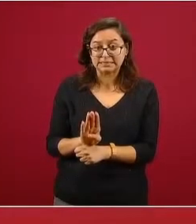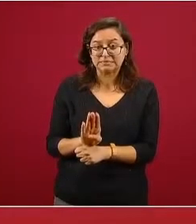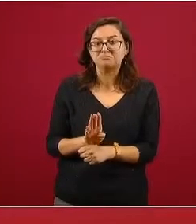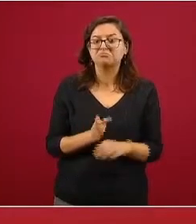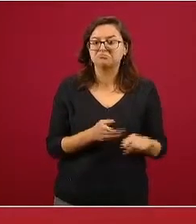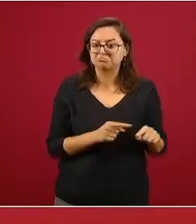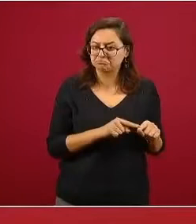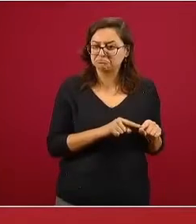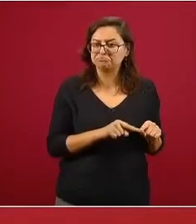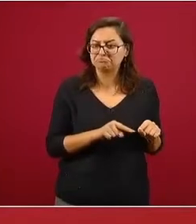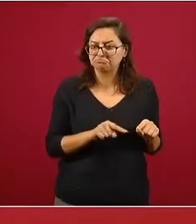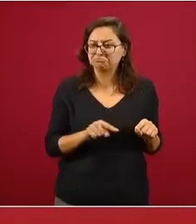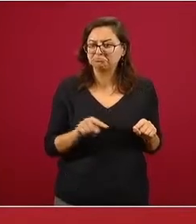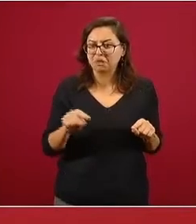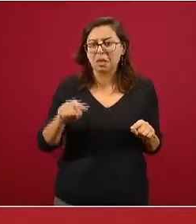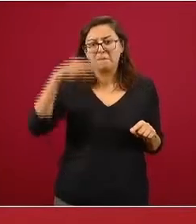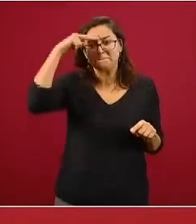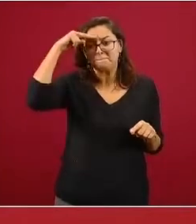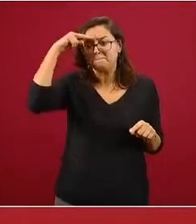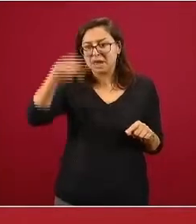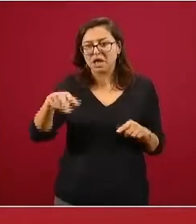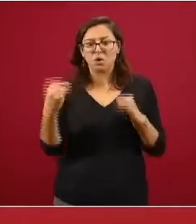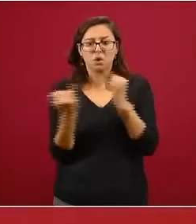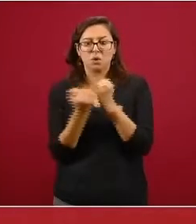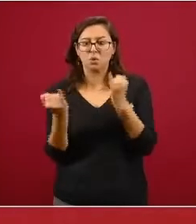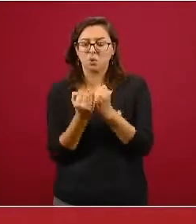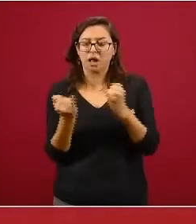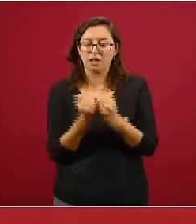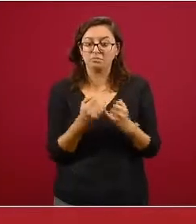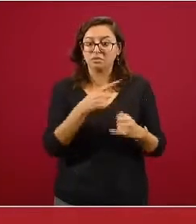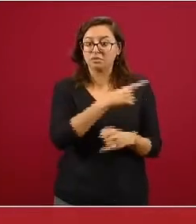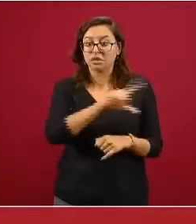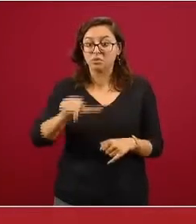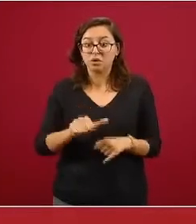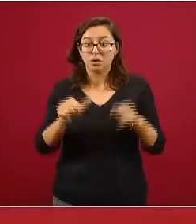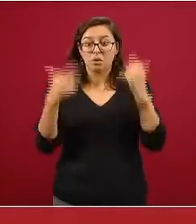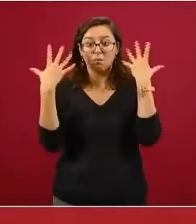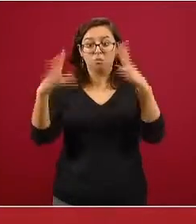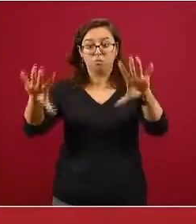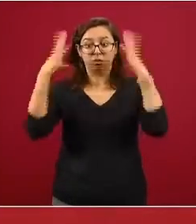Empezó más o menos a la misma velocidad que México y después empezó a acelerar.